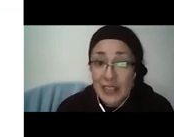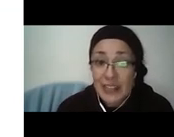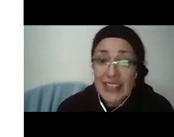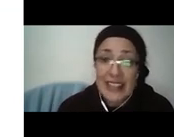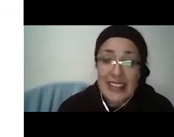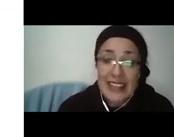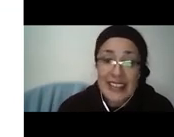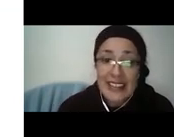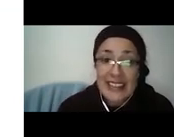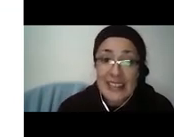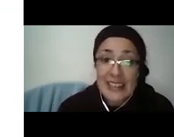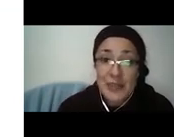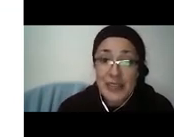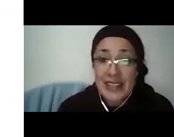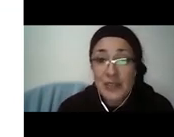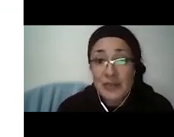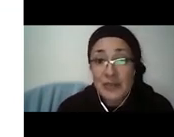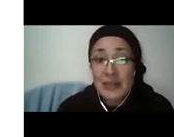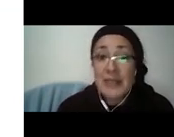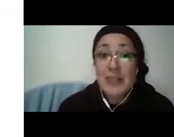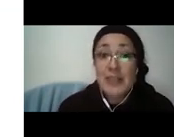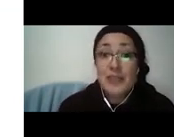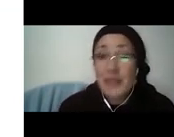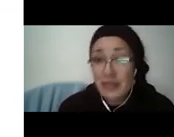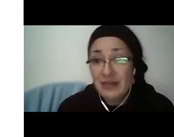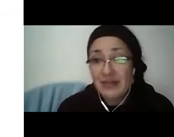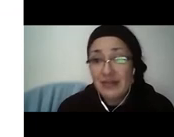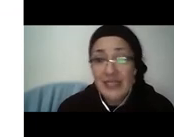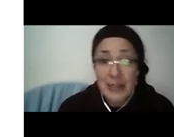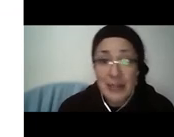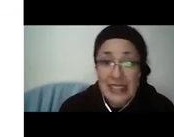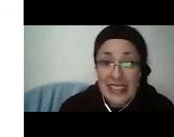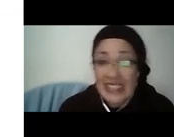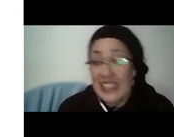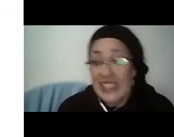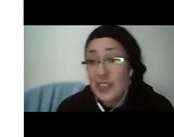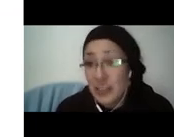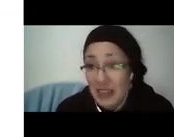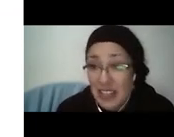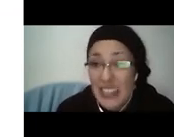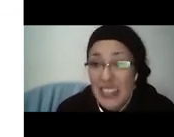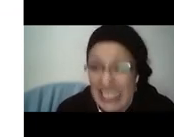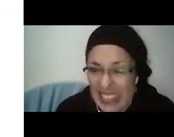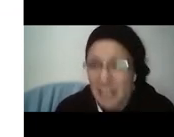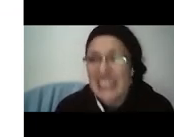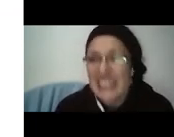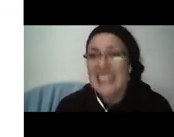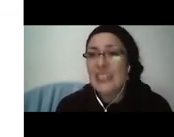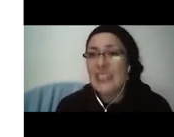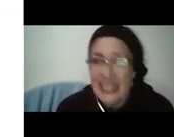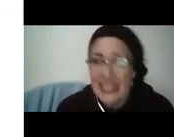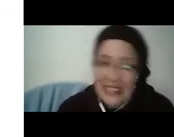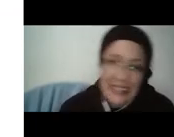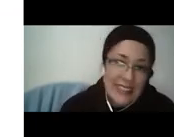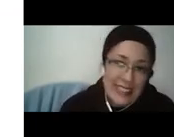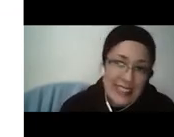región tenemos el mayor número de plantas de generación renovable? ¿Dónde están? ¿Dónde están